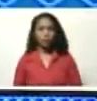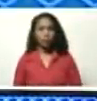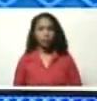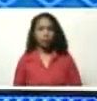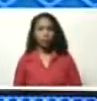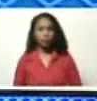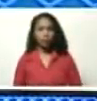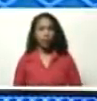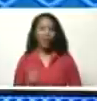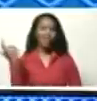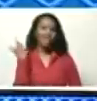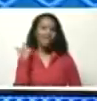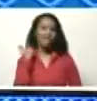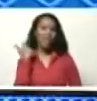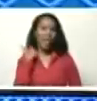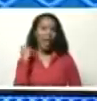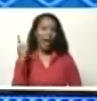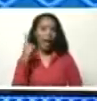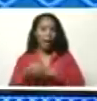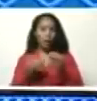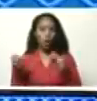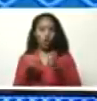A la vieja usanza de los cowboys,